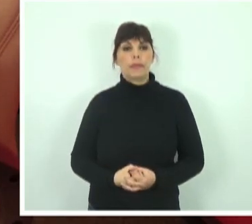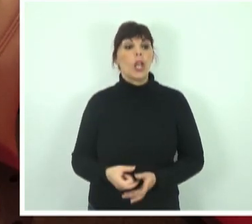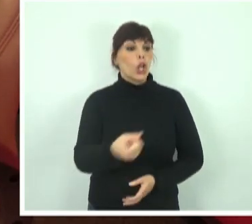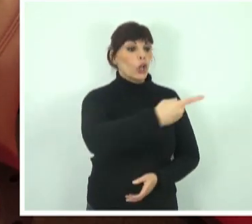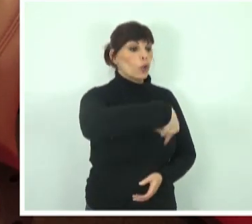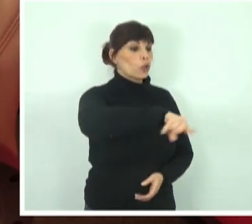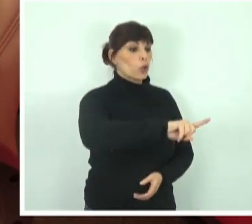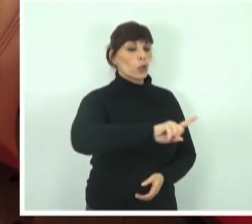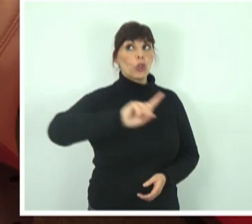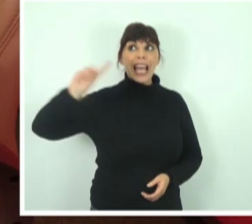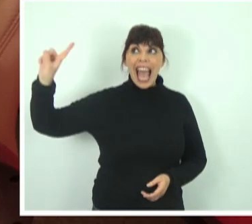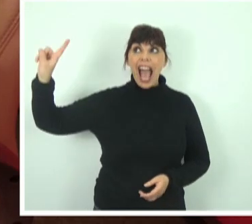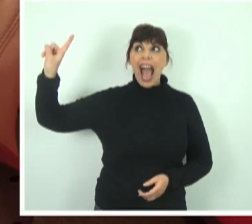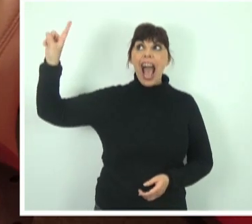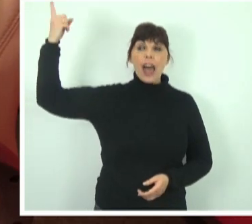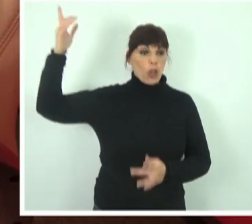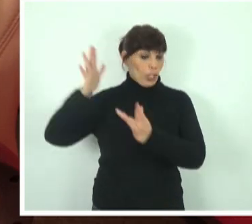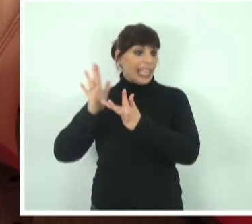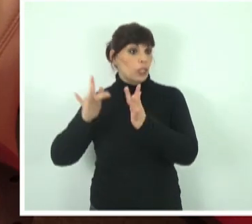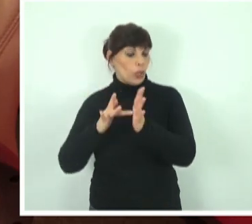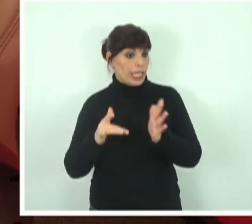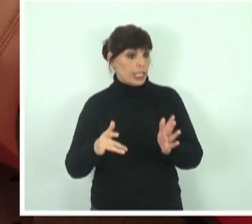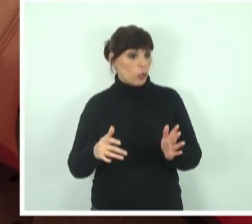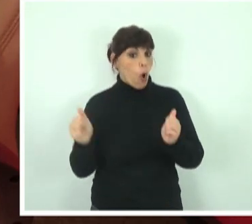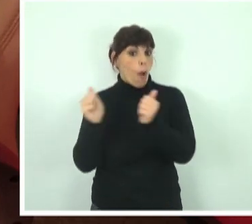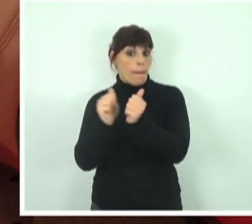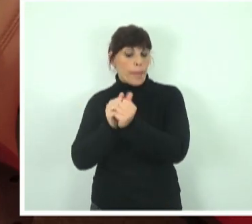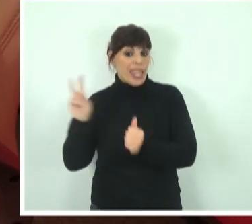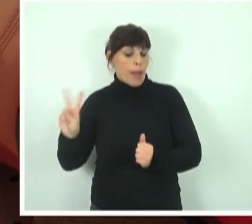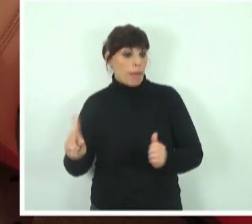Acerquémonos a Él, a Jesucristo, la piedra viva.